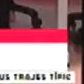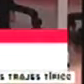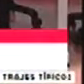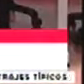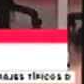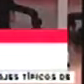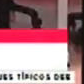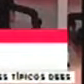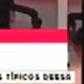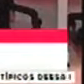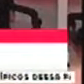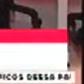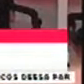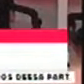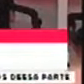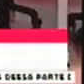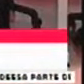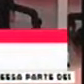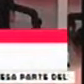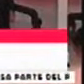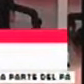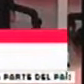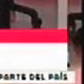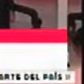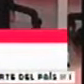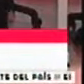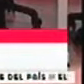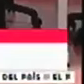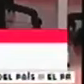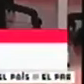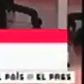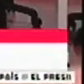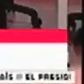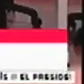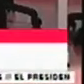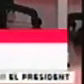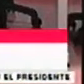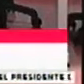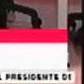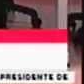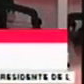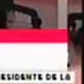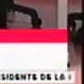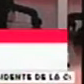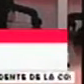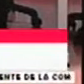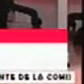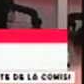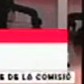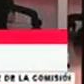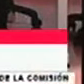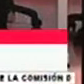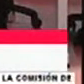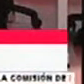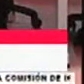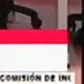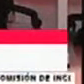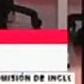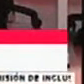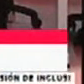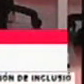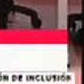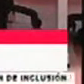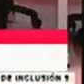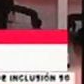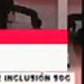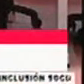200-2011? Mire, señor presidente de esta comisión, la particularidad que tiene mi labor durante